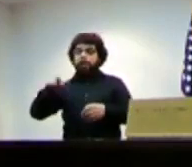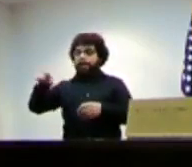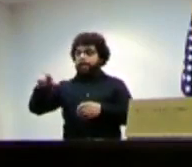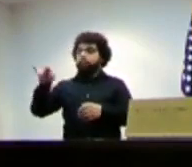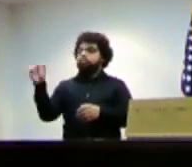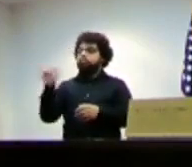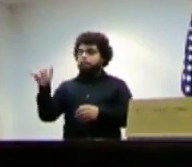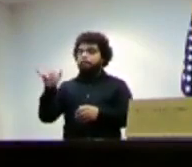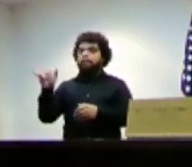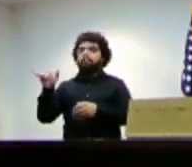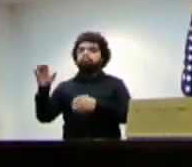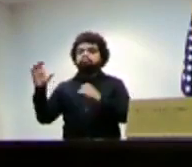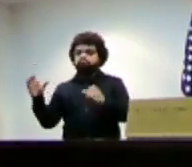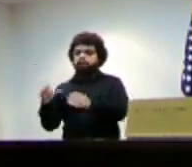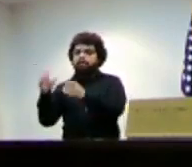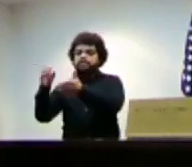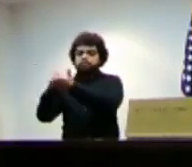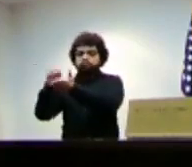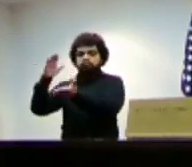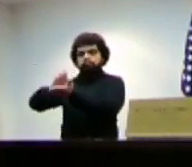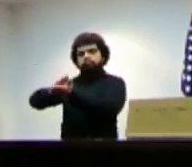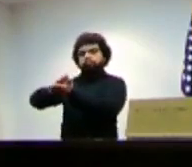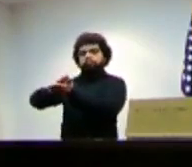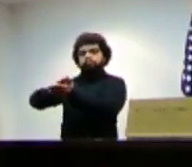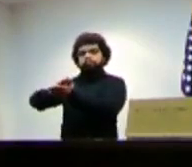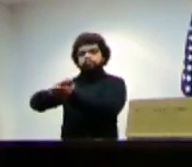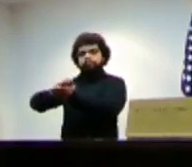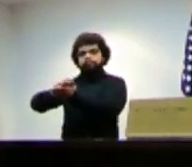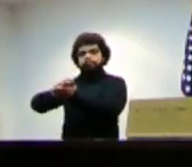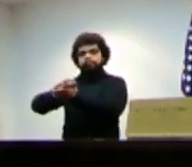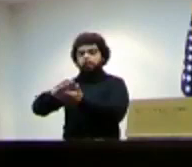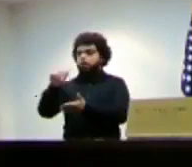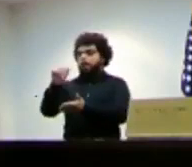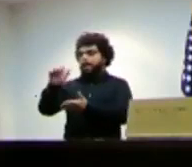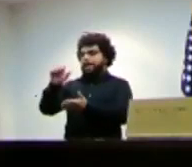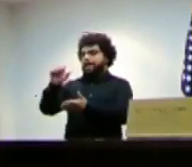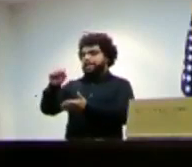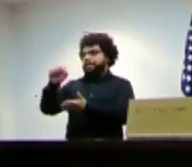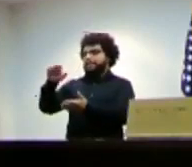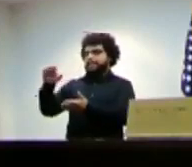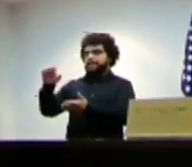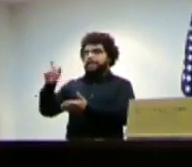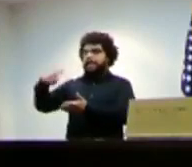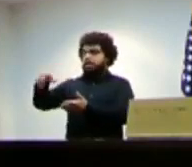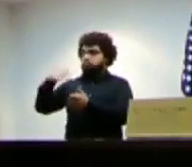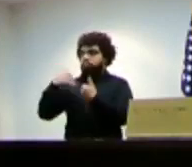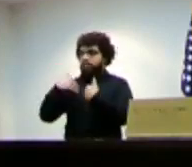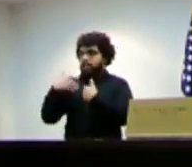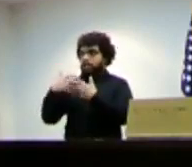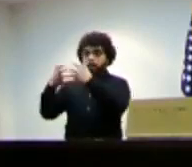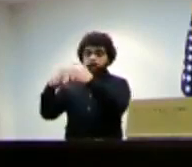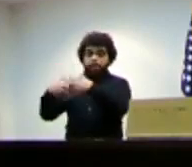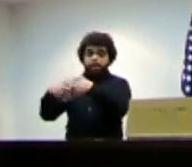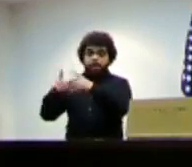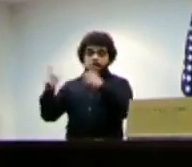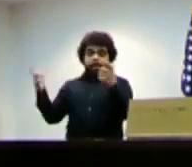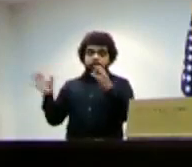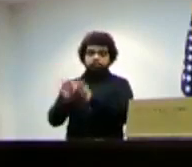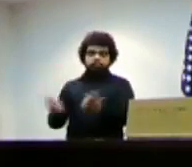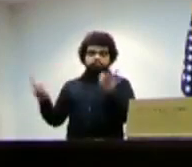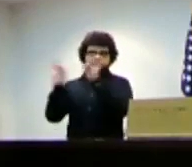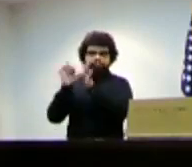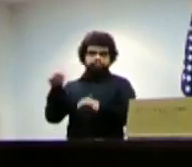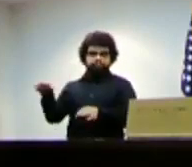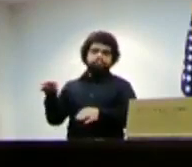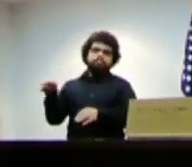someten las compañías privadas como es AES y Ecoeléctrica, que tienen unas unidades grandes e importantes. Se